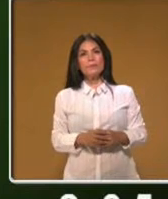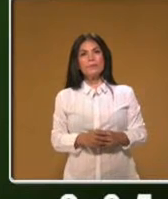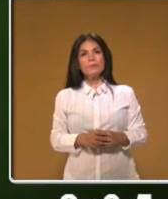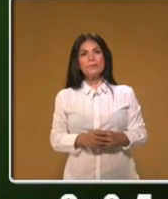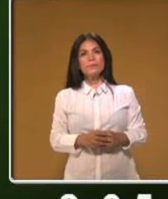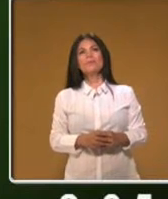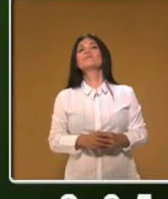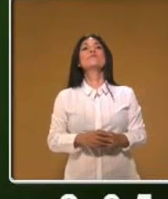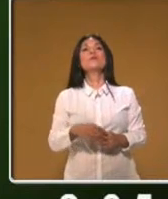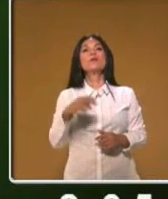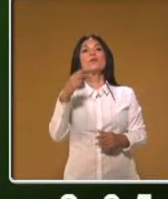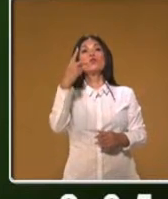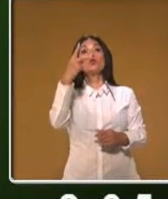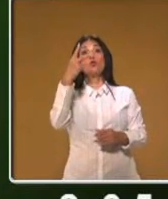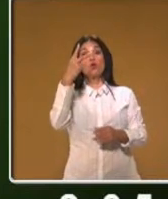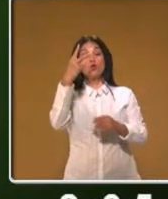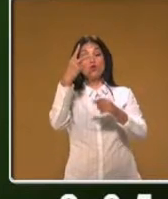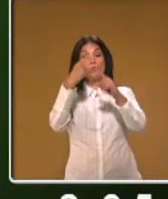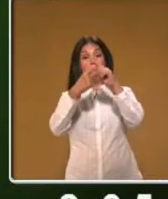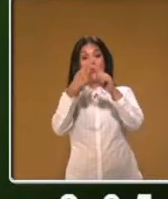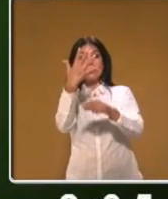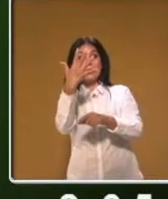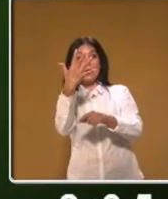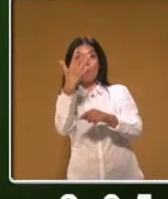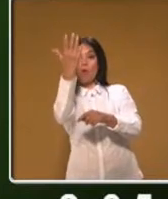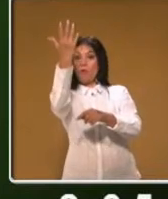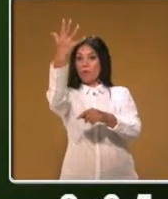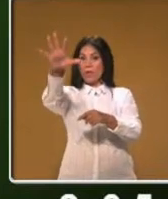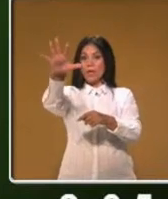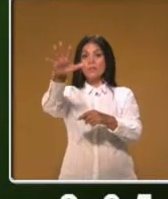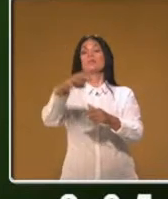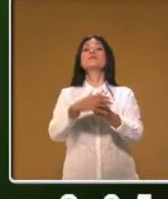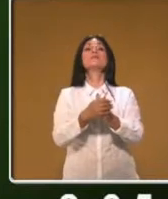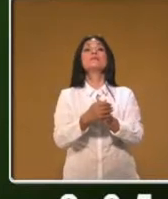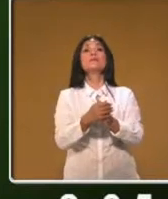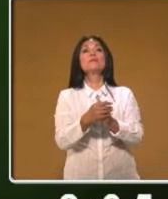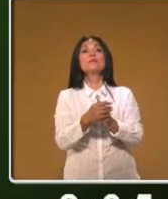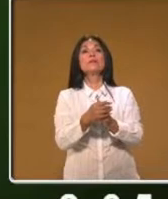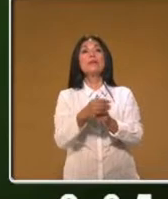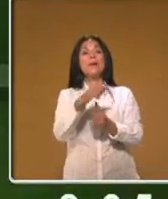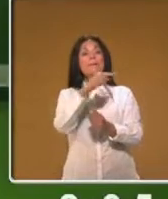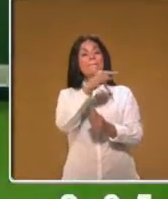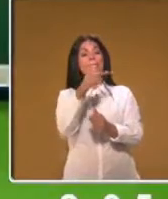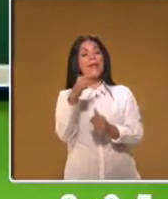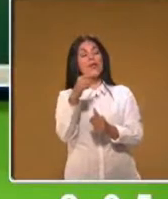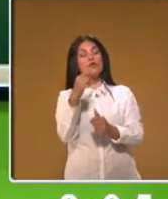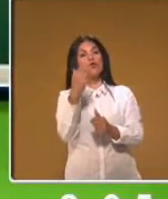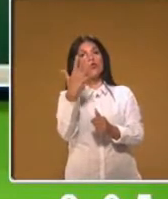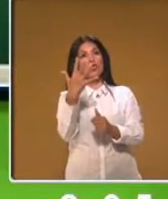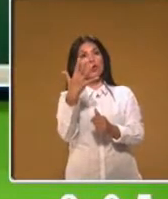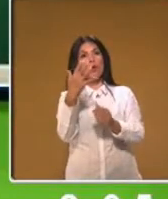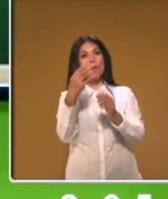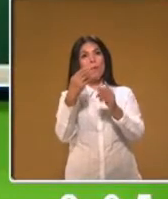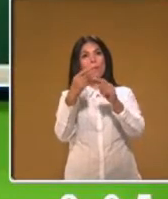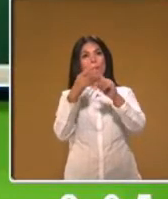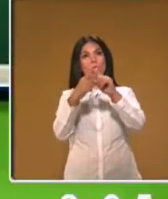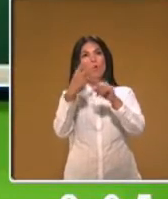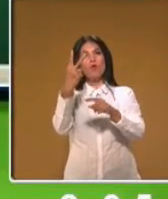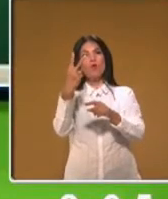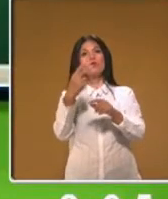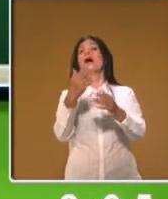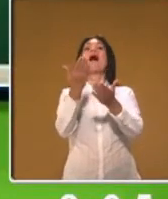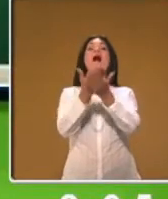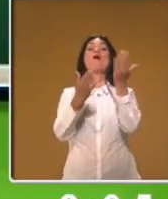5 me dio 10. Y este menos 5 por 2 me dio menos 10. Es por ello que ahora lo que voy a hacer es